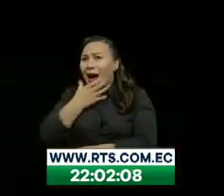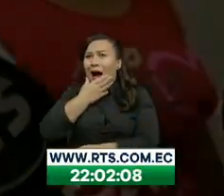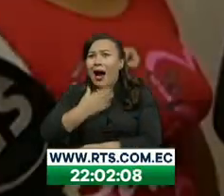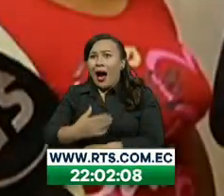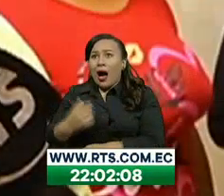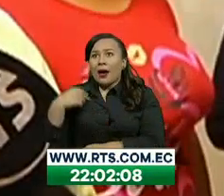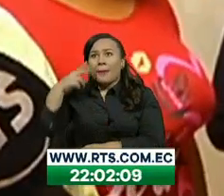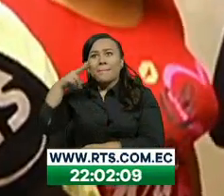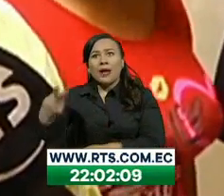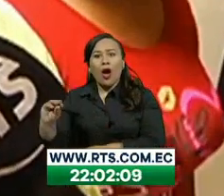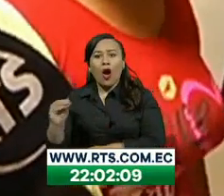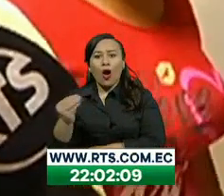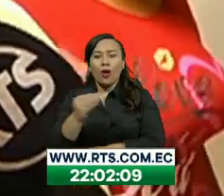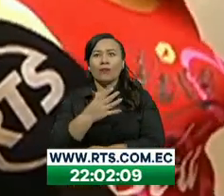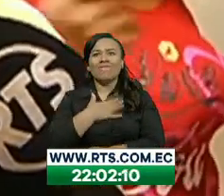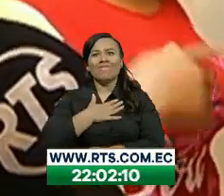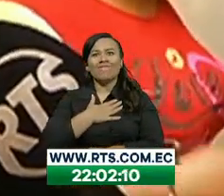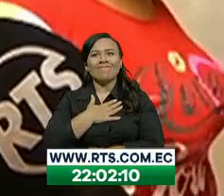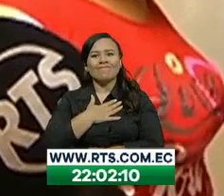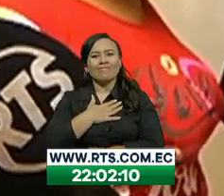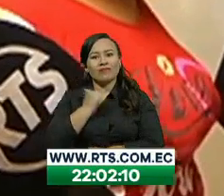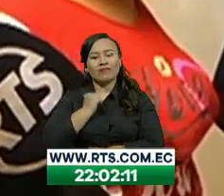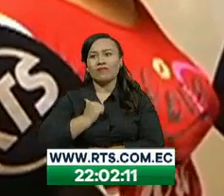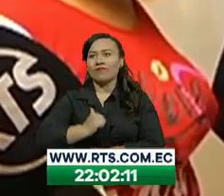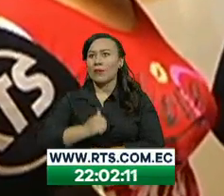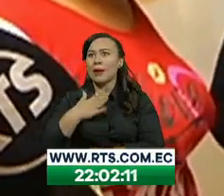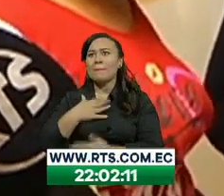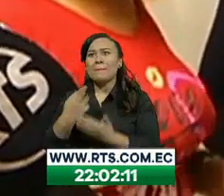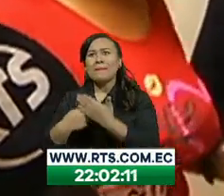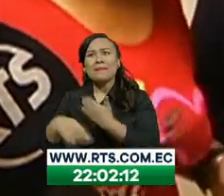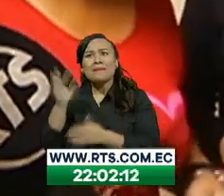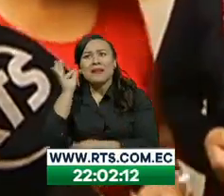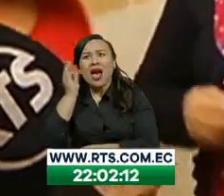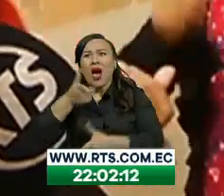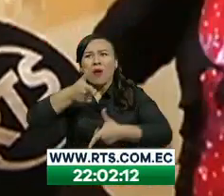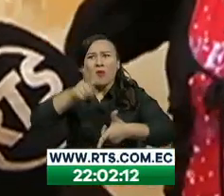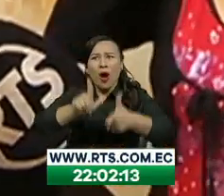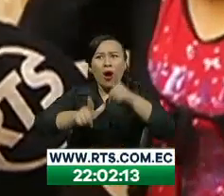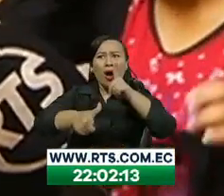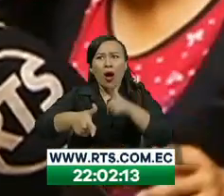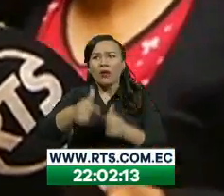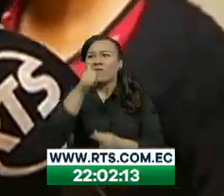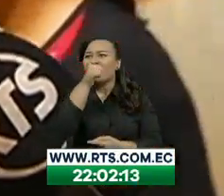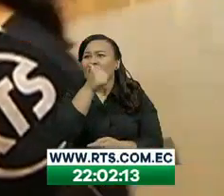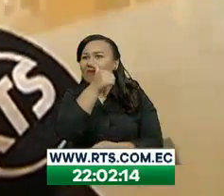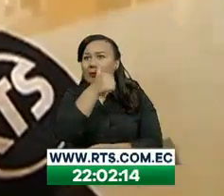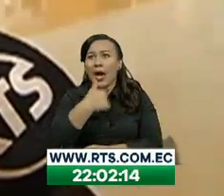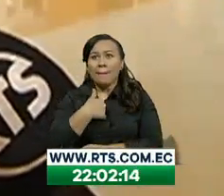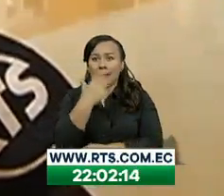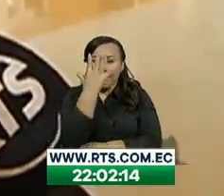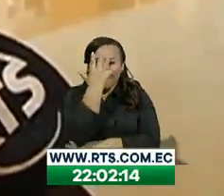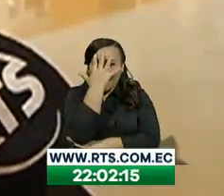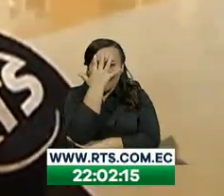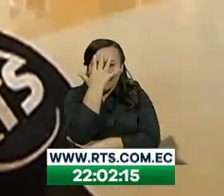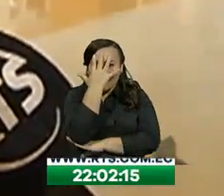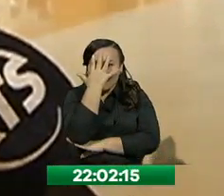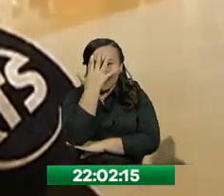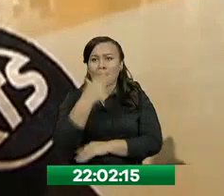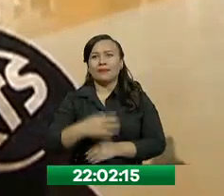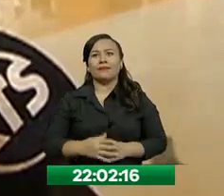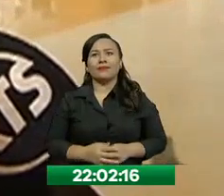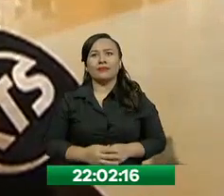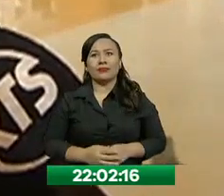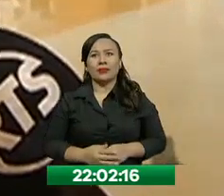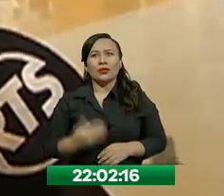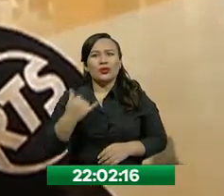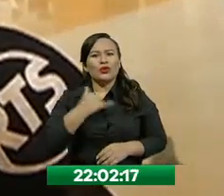encontraban. Drogada, tomada, me avergüenza decirlo, pero no